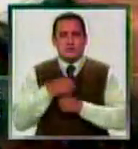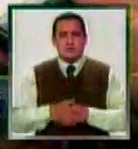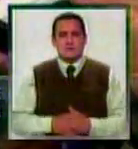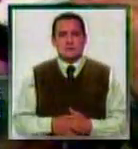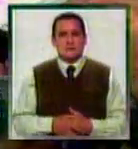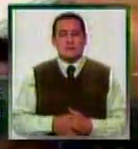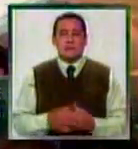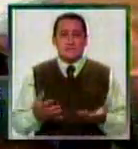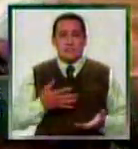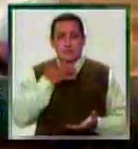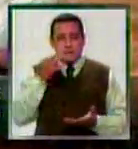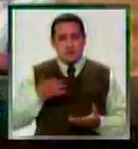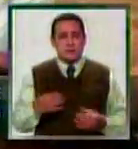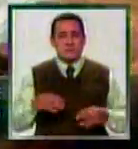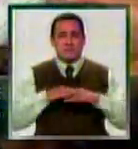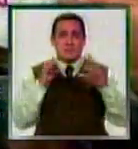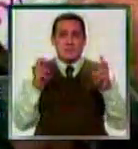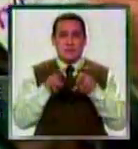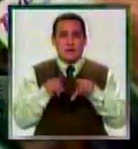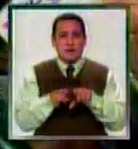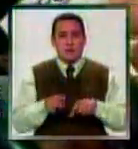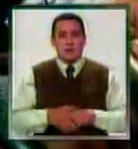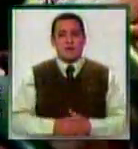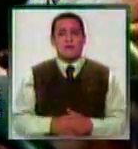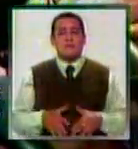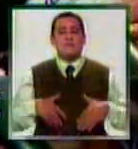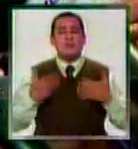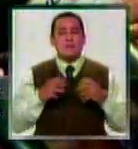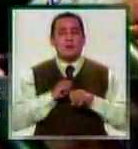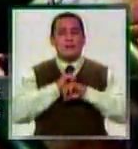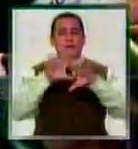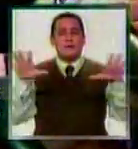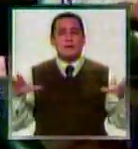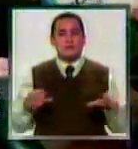y obviamente coyunturalmente para poder difundir su mensaje violentista.